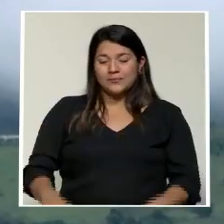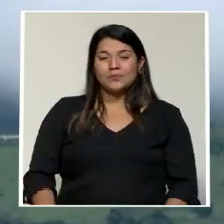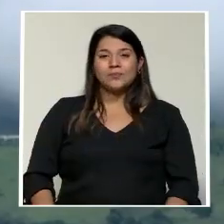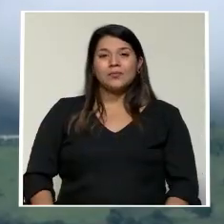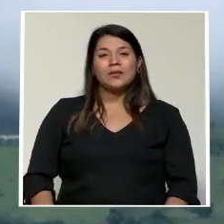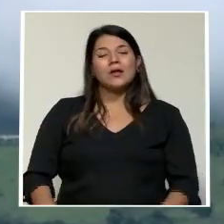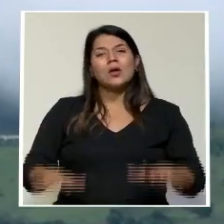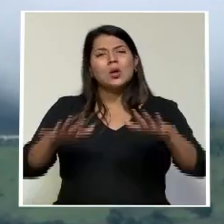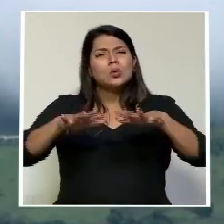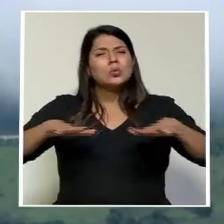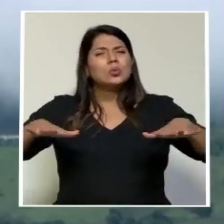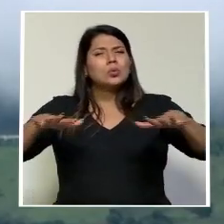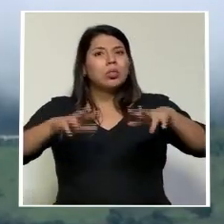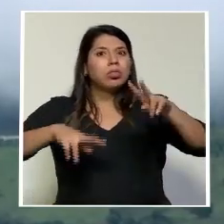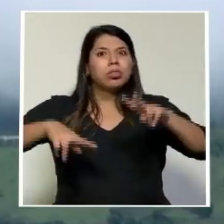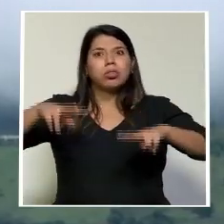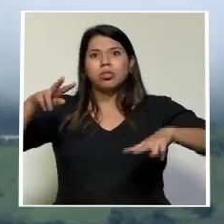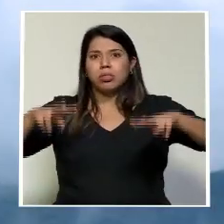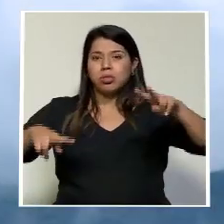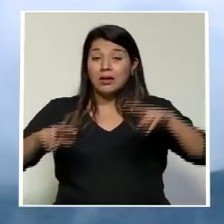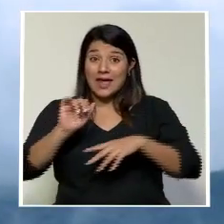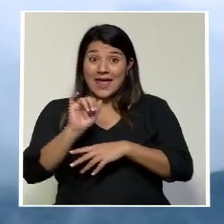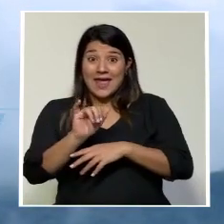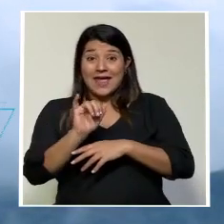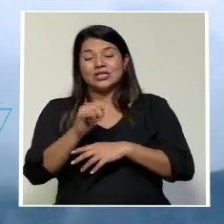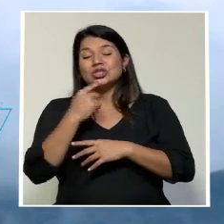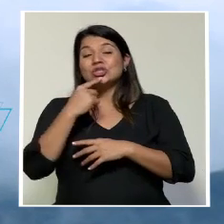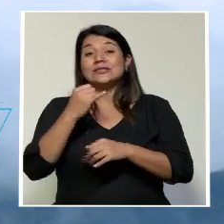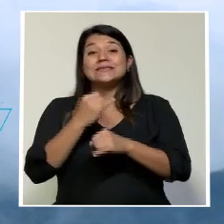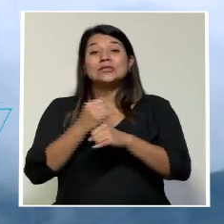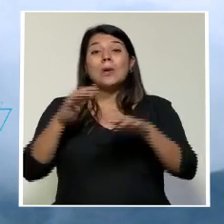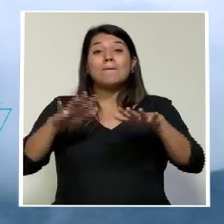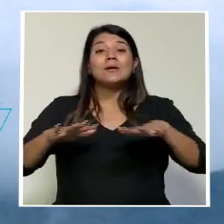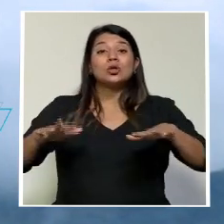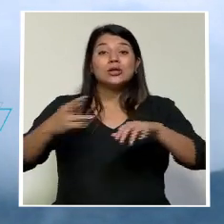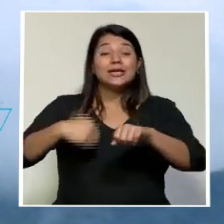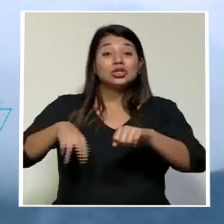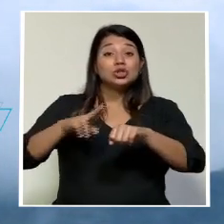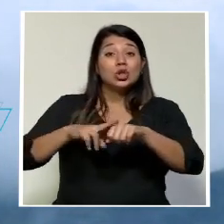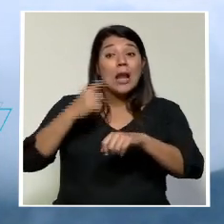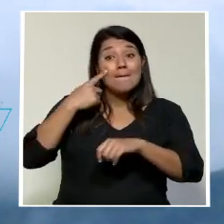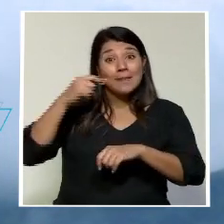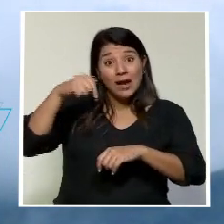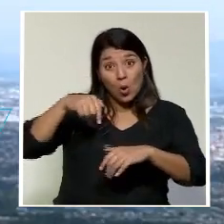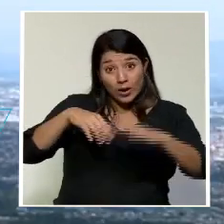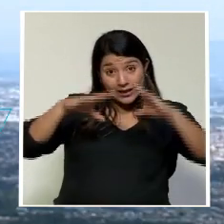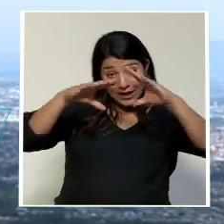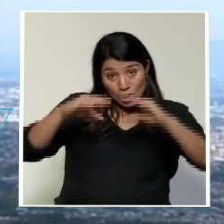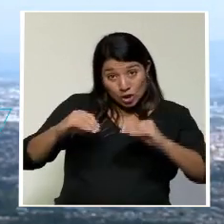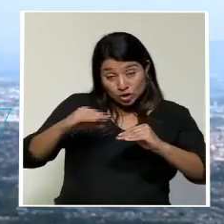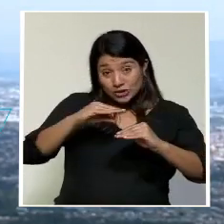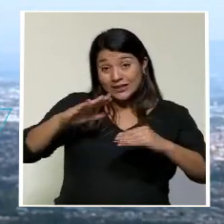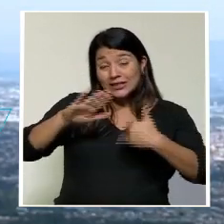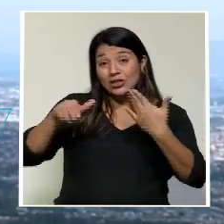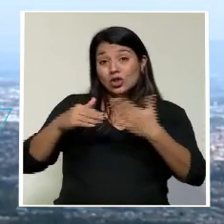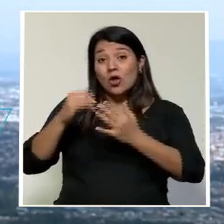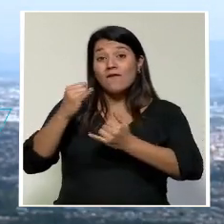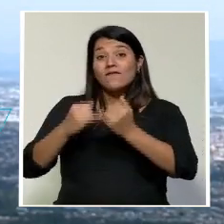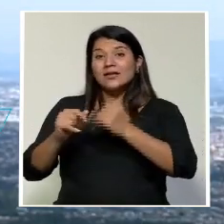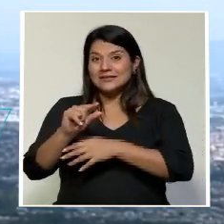Condiciones atmosféricas muy inestables es lo que vaticina el Instituto Meteorológico Nacional para la noche de este viernes y todo el fin de semana.